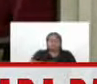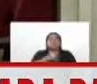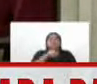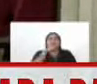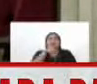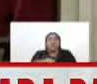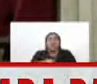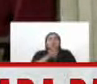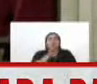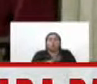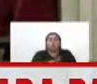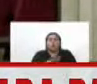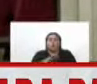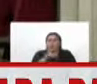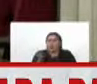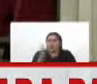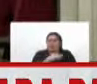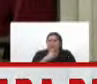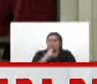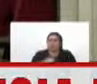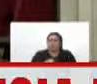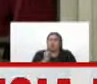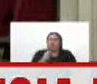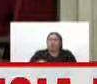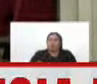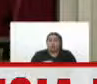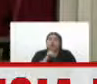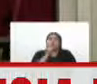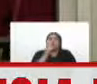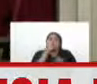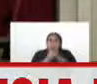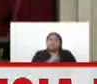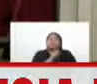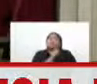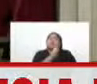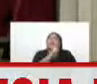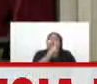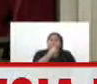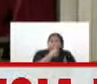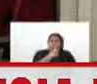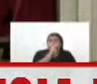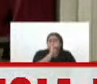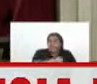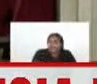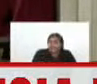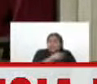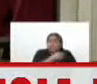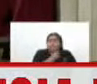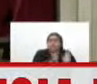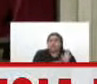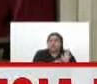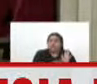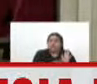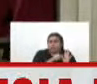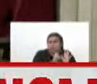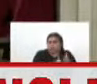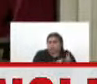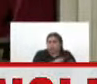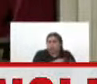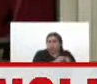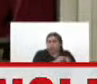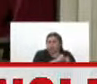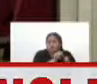que lo publica, o desde el octavo del día de su publicación. A diferencia de la ley, que tiene que ser aprobada por el Congreso, el DNU rige aún sin